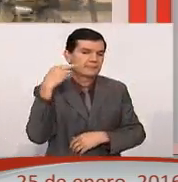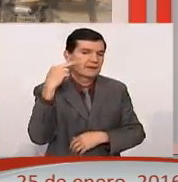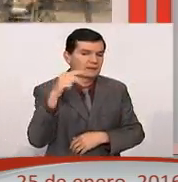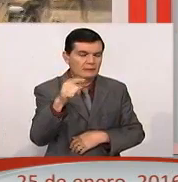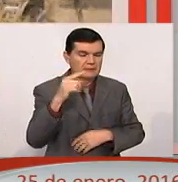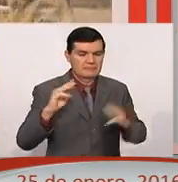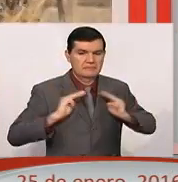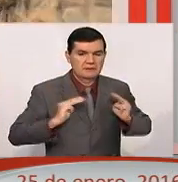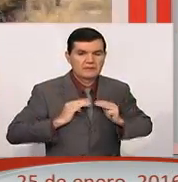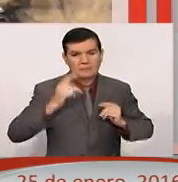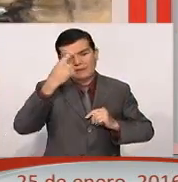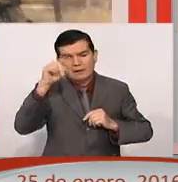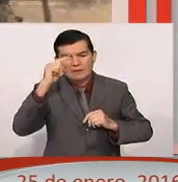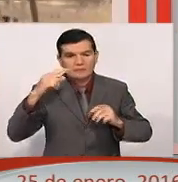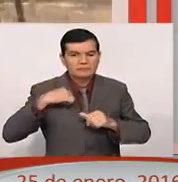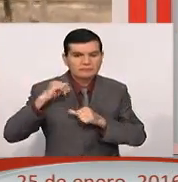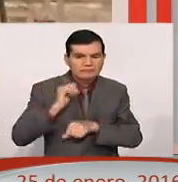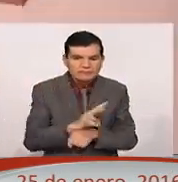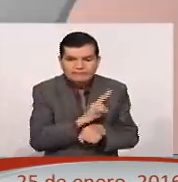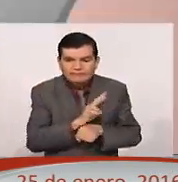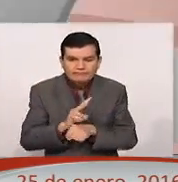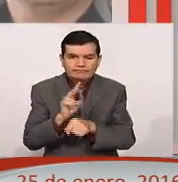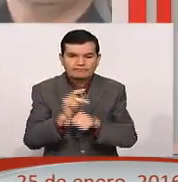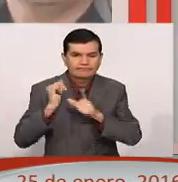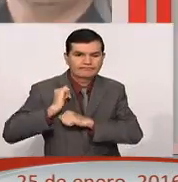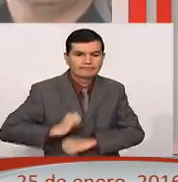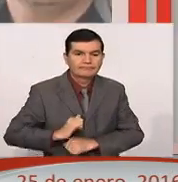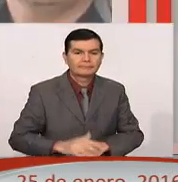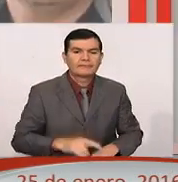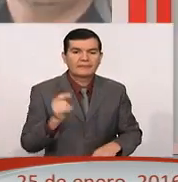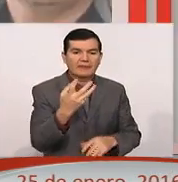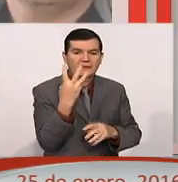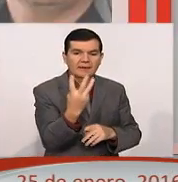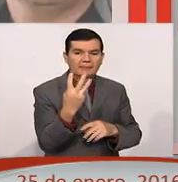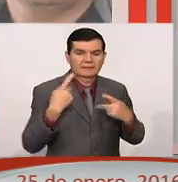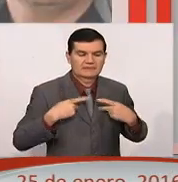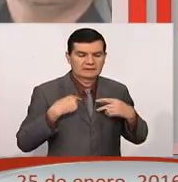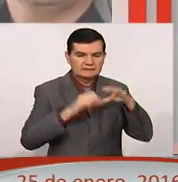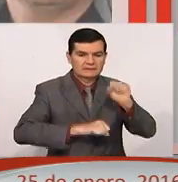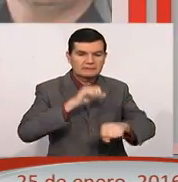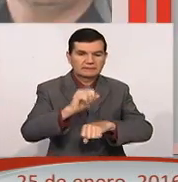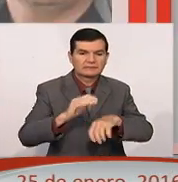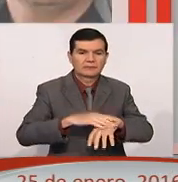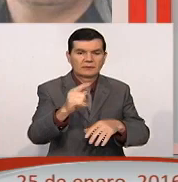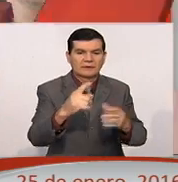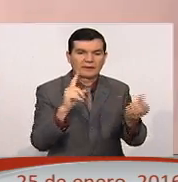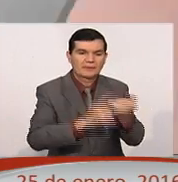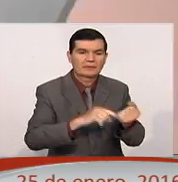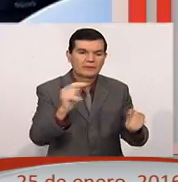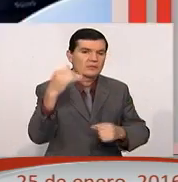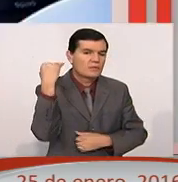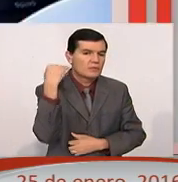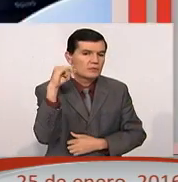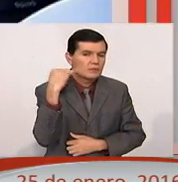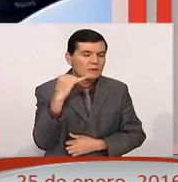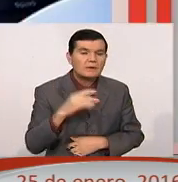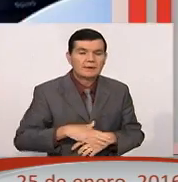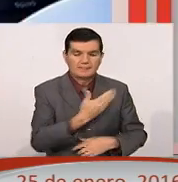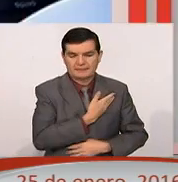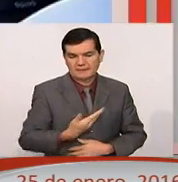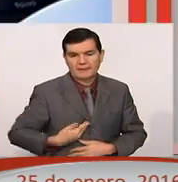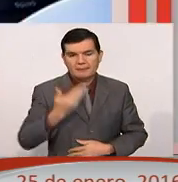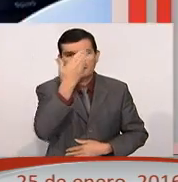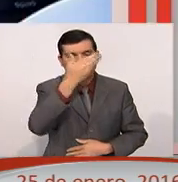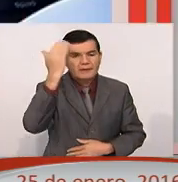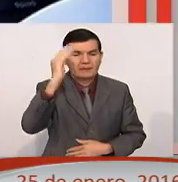El Ejército y la Marina asumen la seguridad. Capturan a 3 sujetos relacionados con el caso Iguala. El presidente Enrique